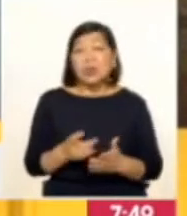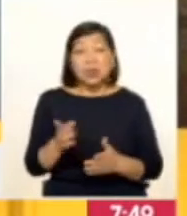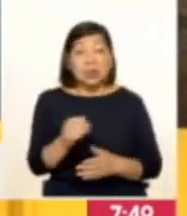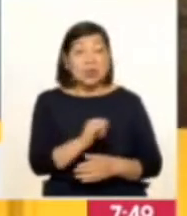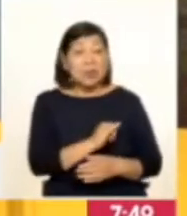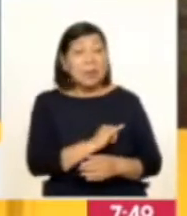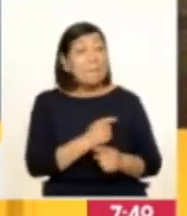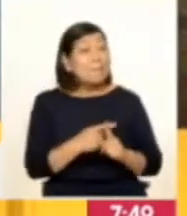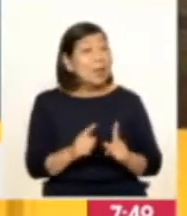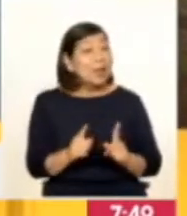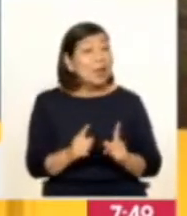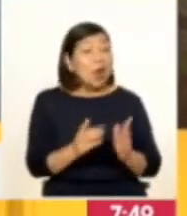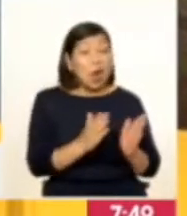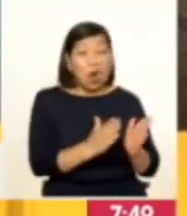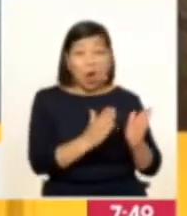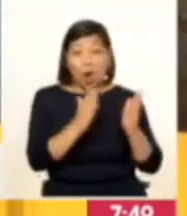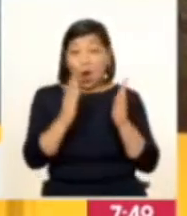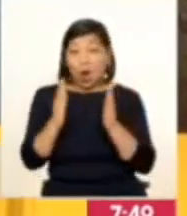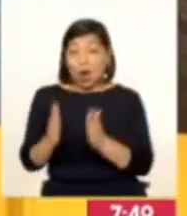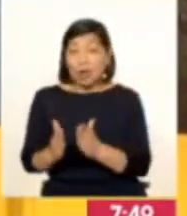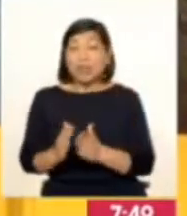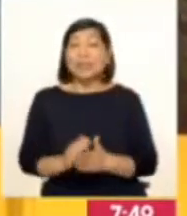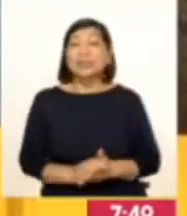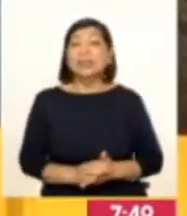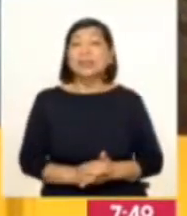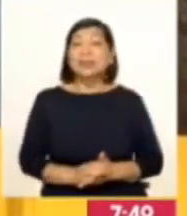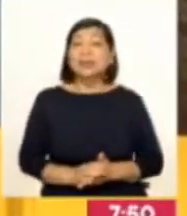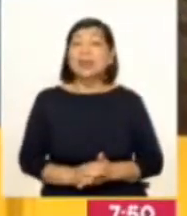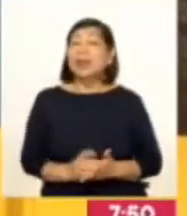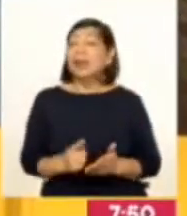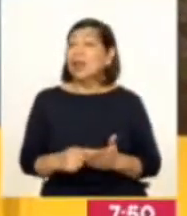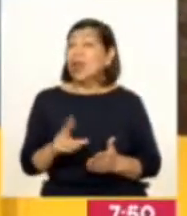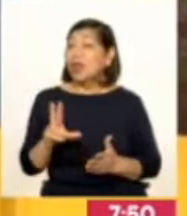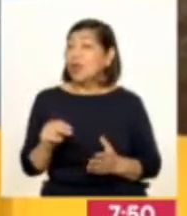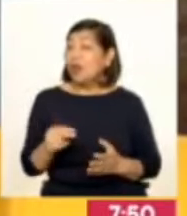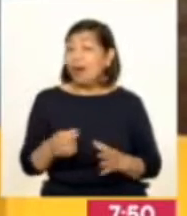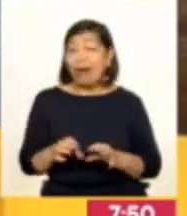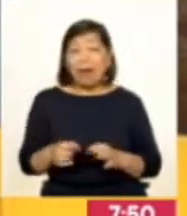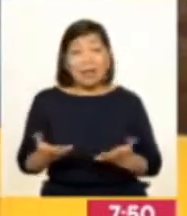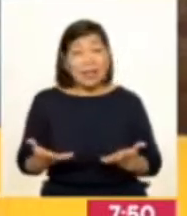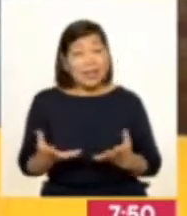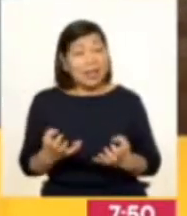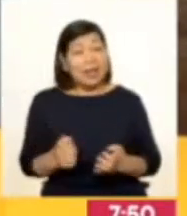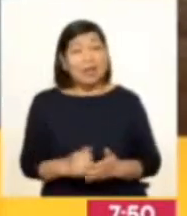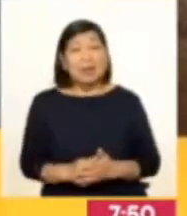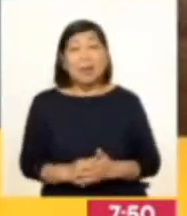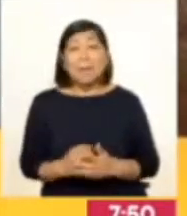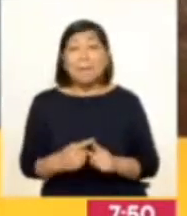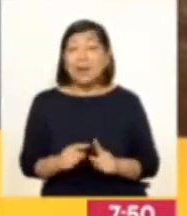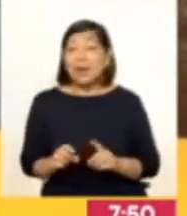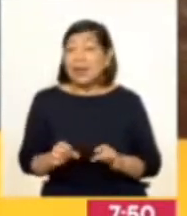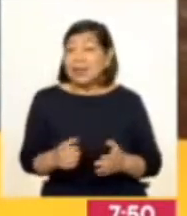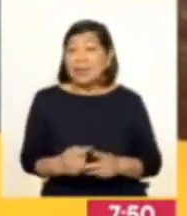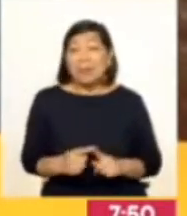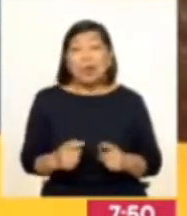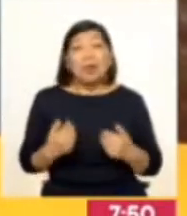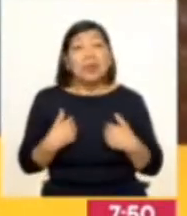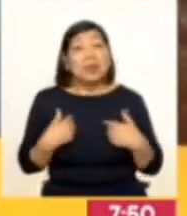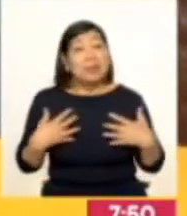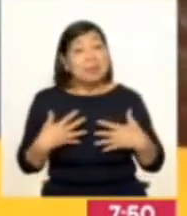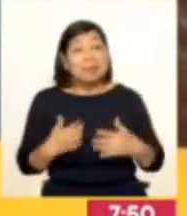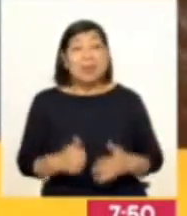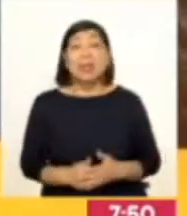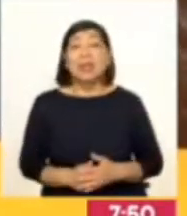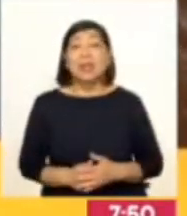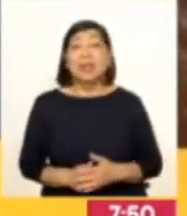pero ya nos vamos ahora al otro extremo y es el funcionario público que no quiere hacer No se atreve a hacer porque tiene miedo